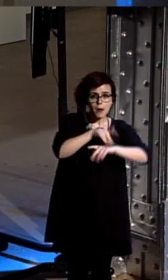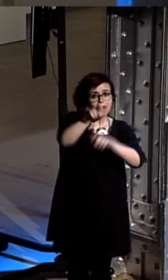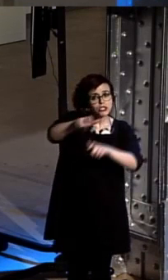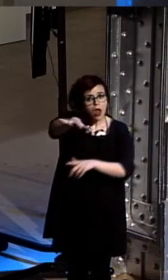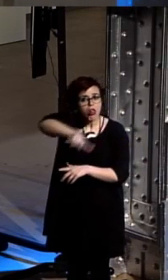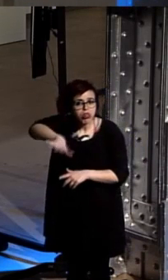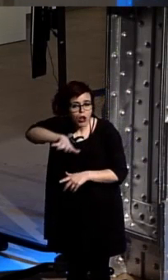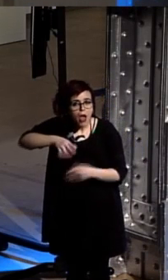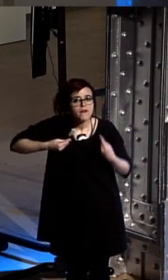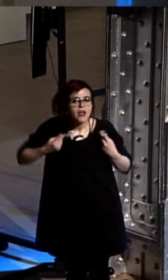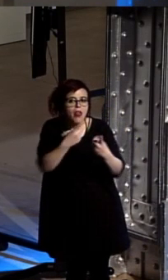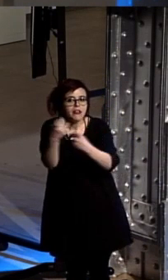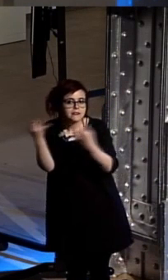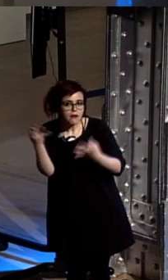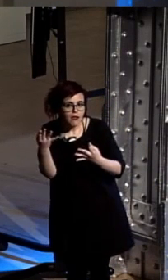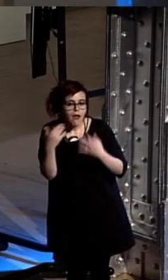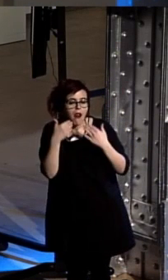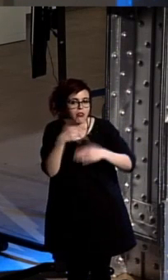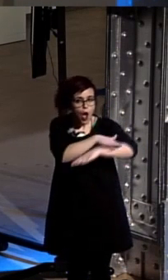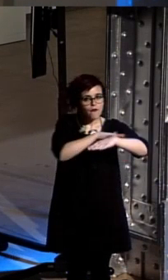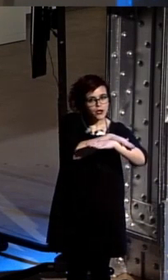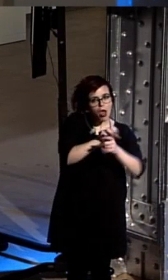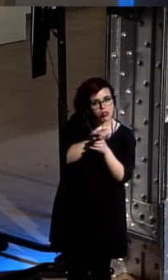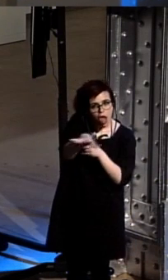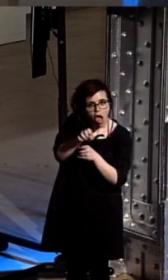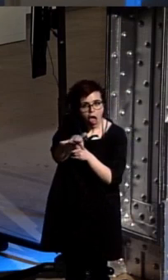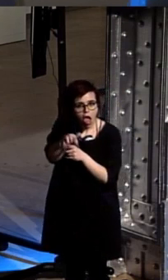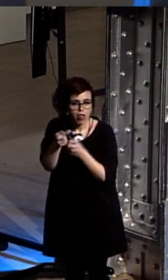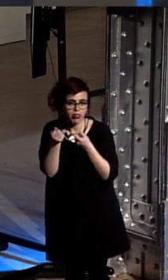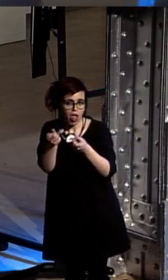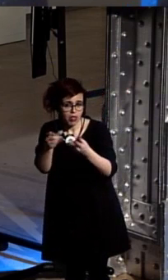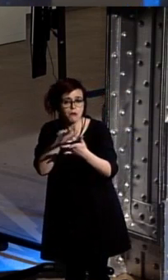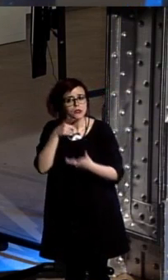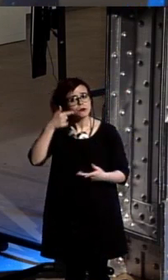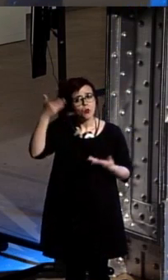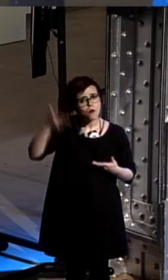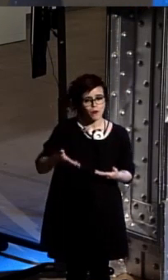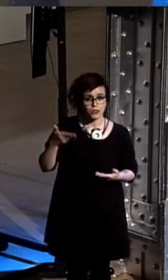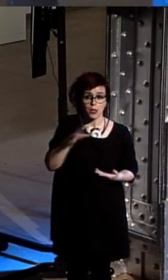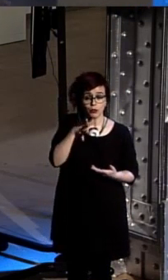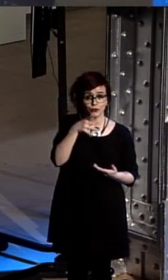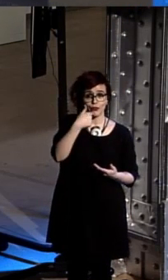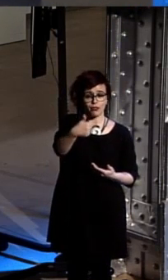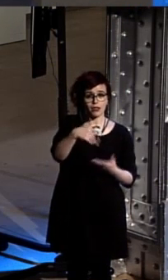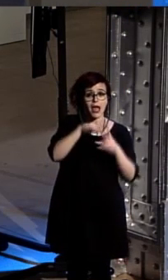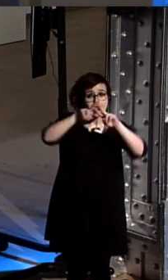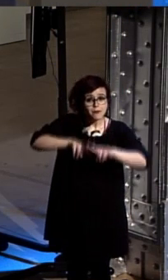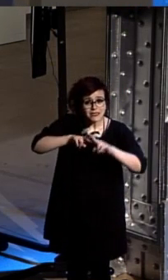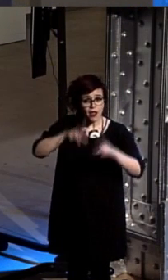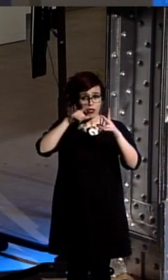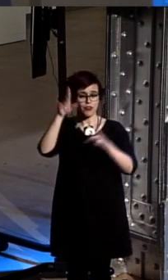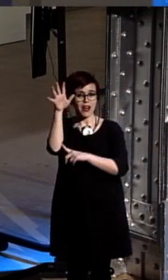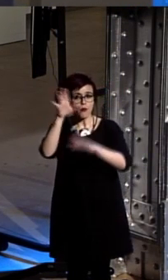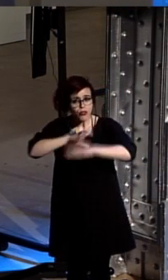su región. Quote from the actual governor. Esto es muy importante para este gobernador y esto es lo que dice: la investigación de neurociencias